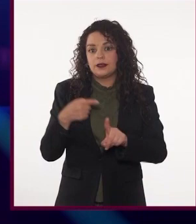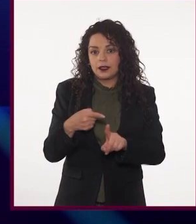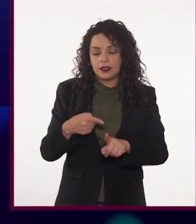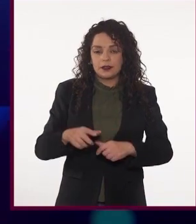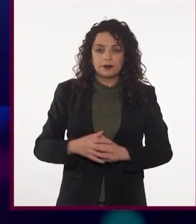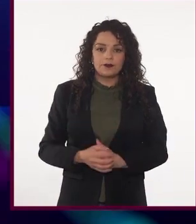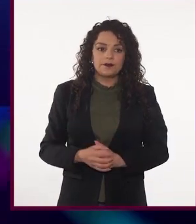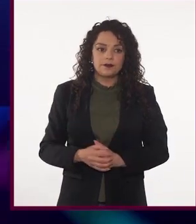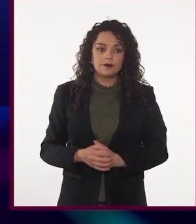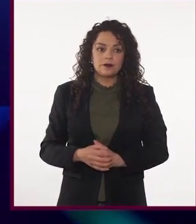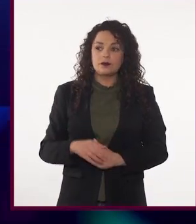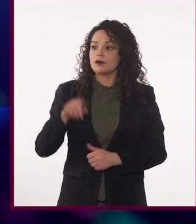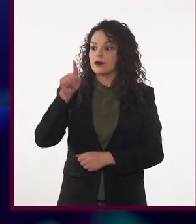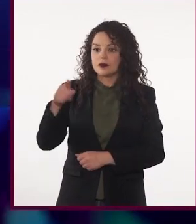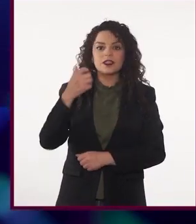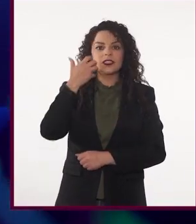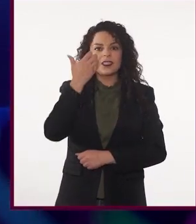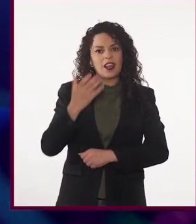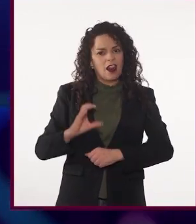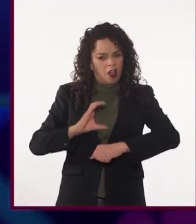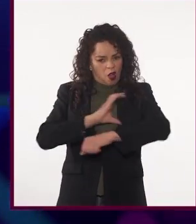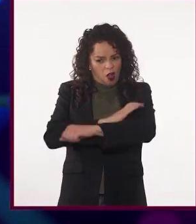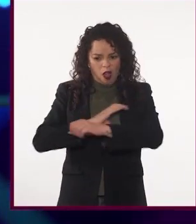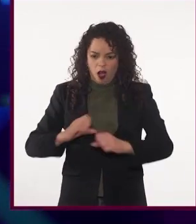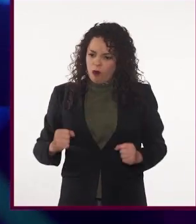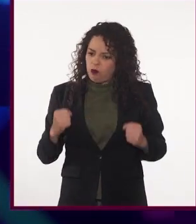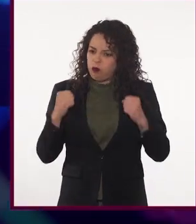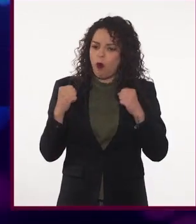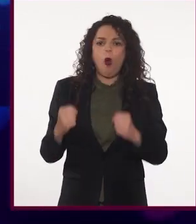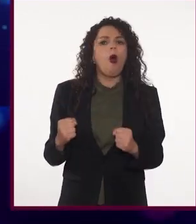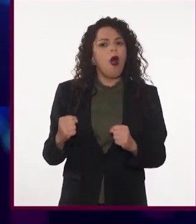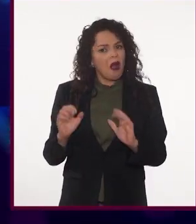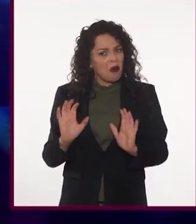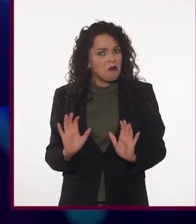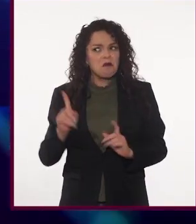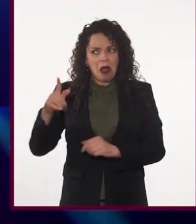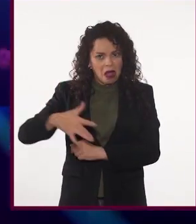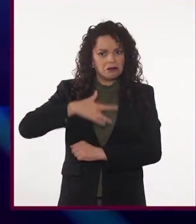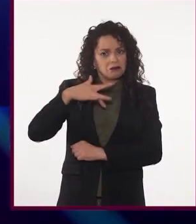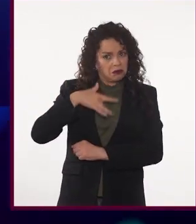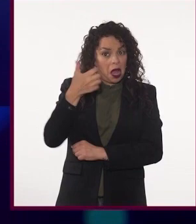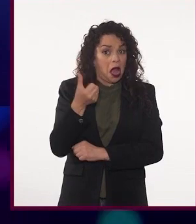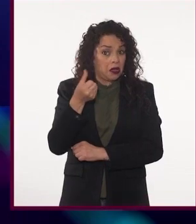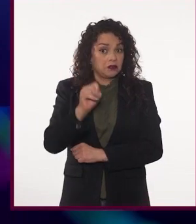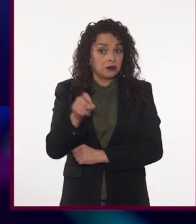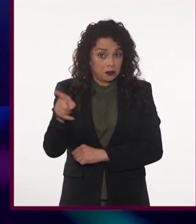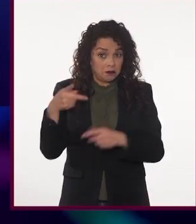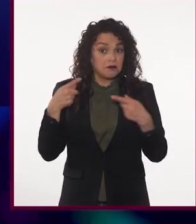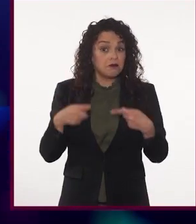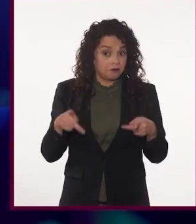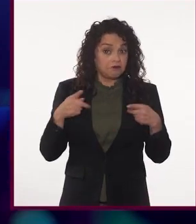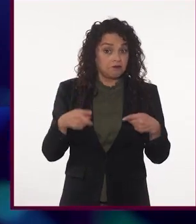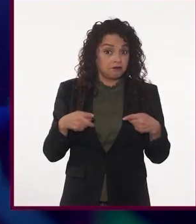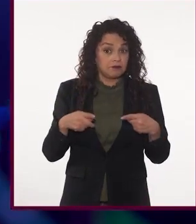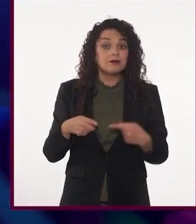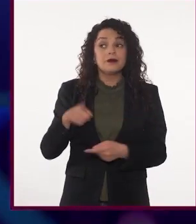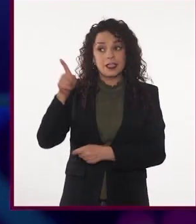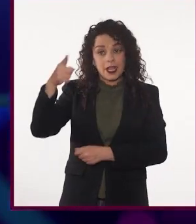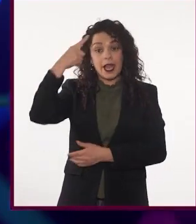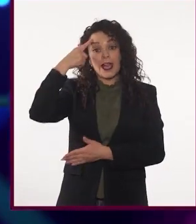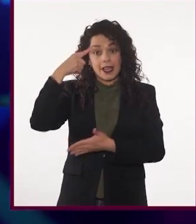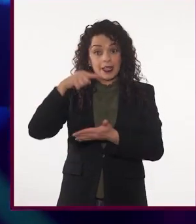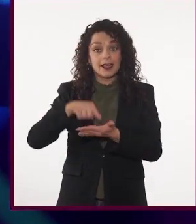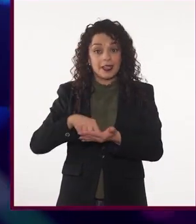Es como autoempoderarse, ¿no? O sea, las personas se sienten con mucho poder y se sienten que